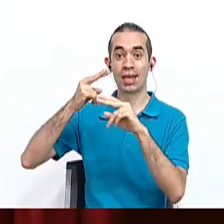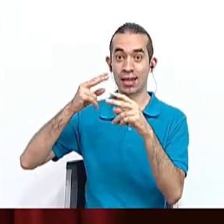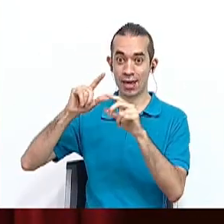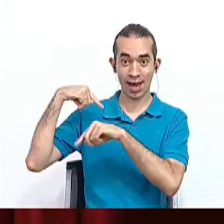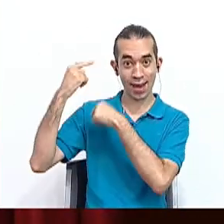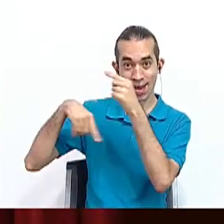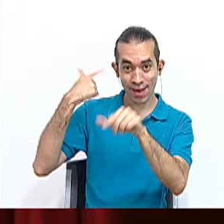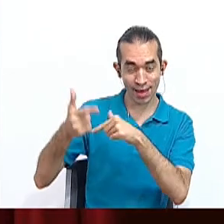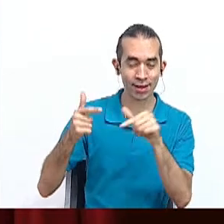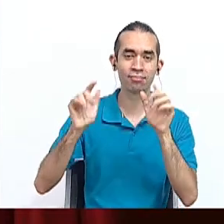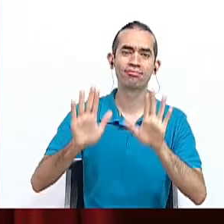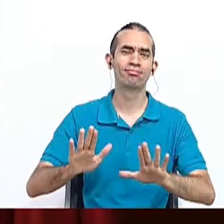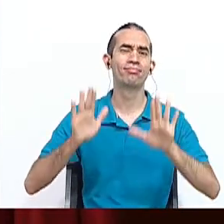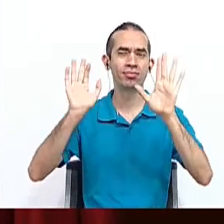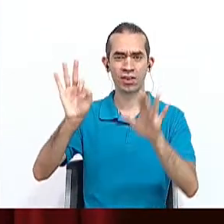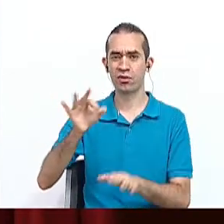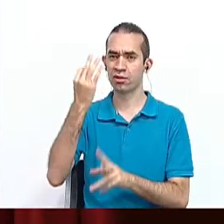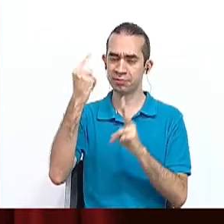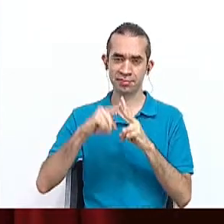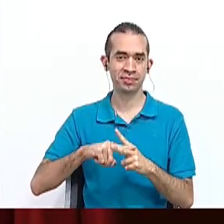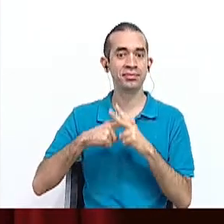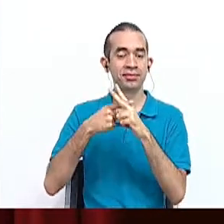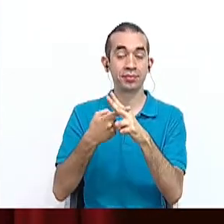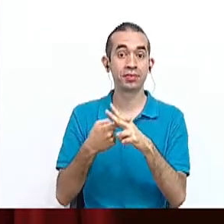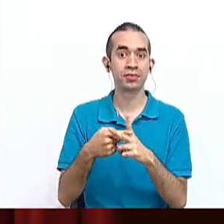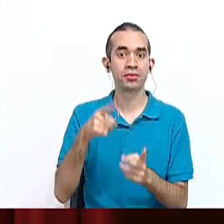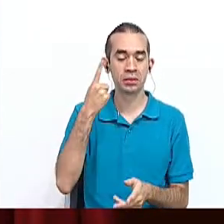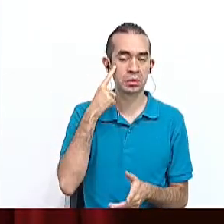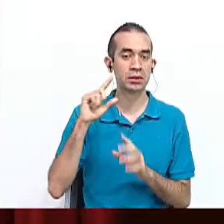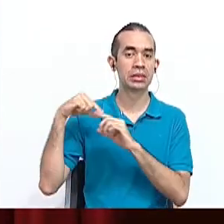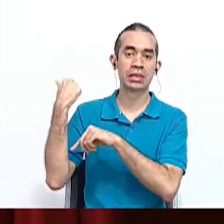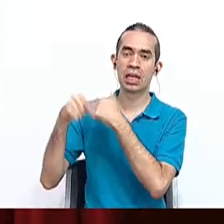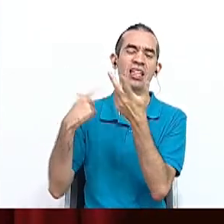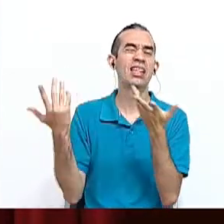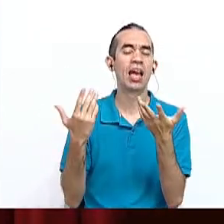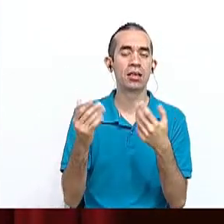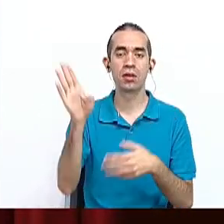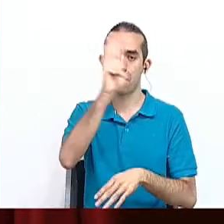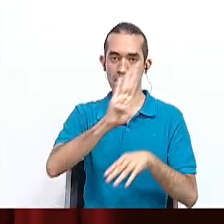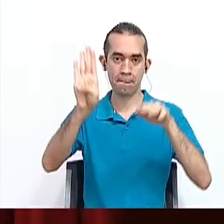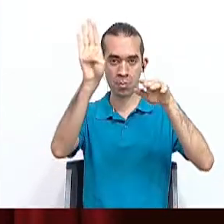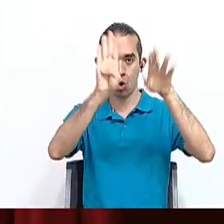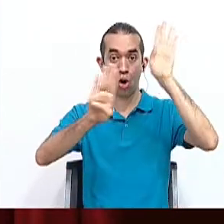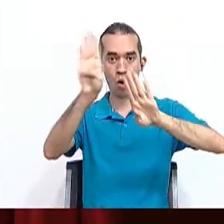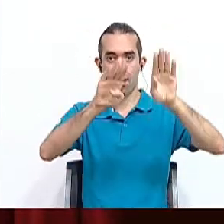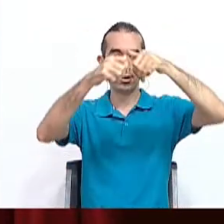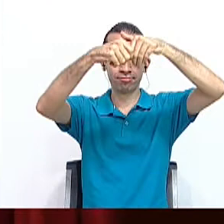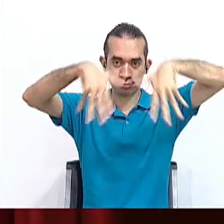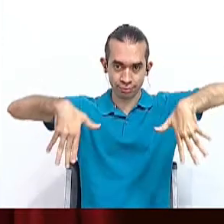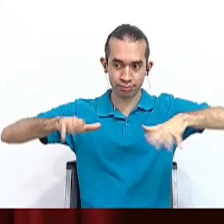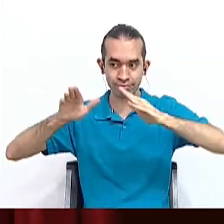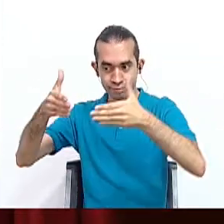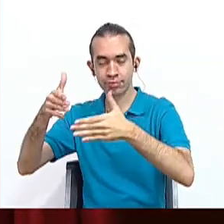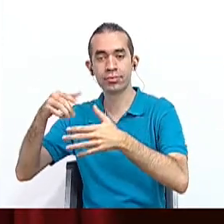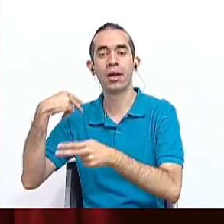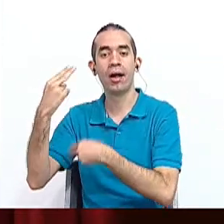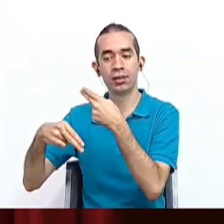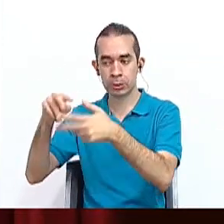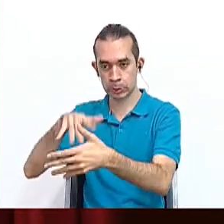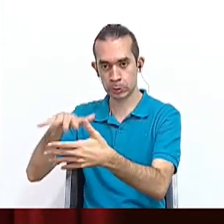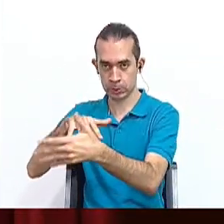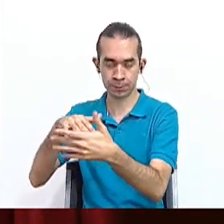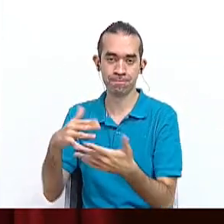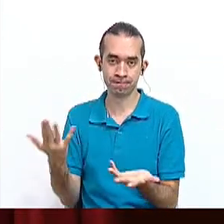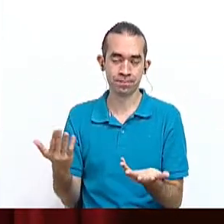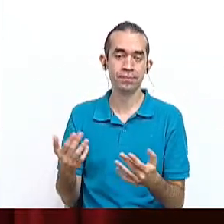Genética. Excelente forma de empezar. La genética es la rama de la biología que estudia la herencia y estaremos estudiando